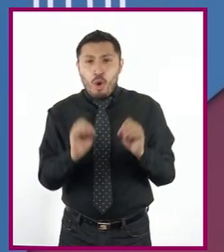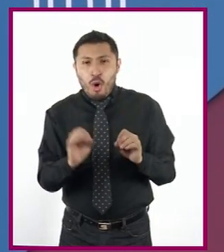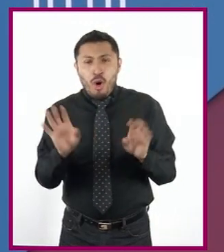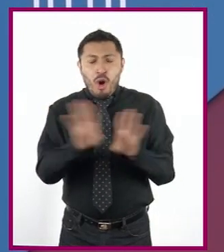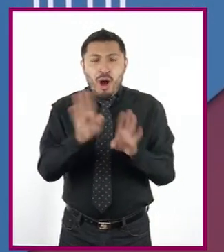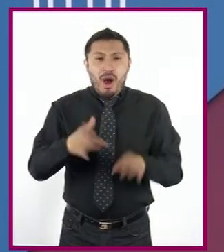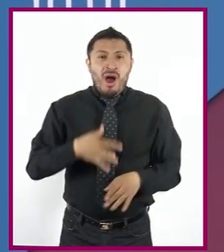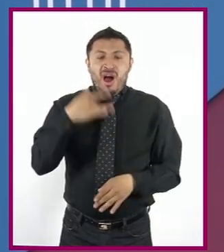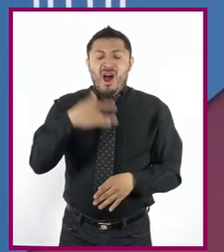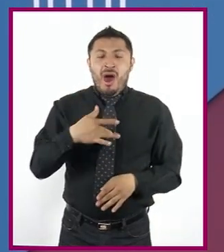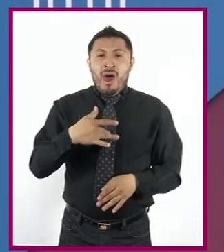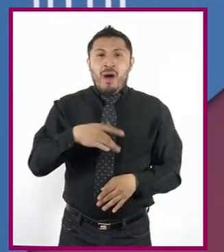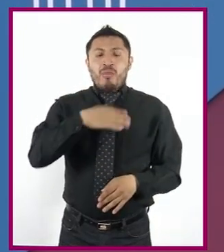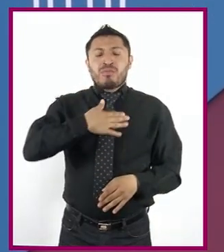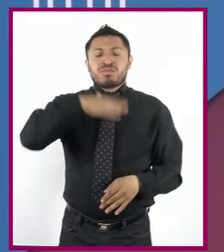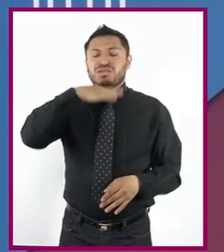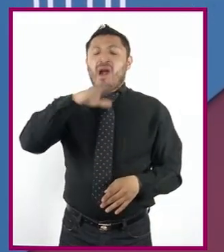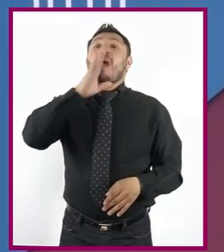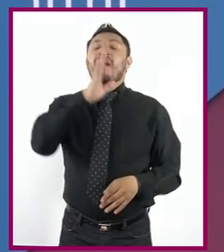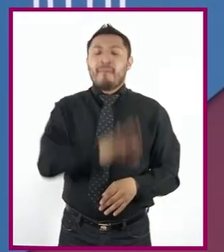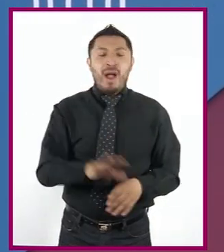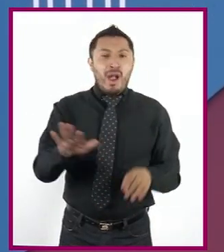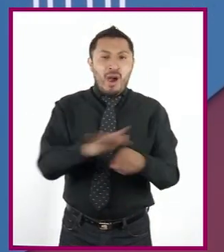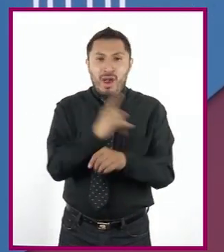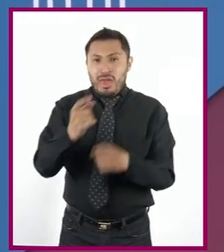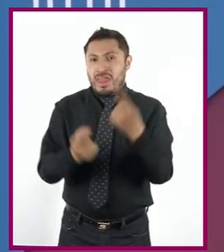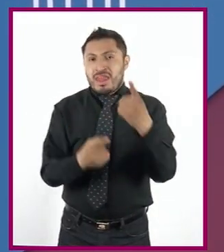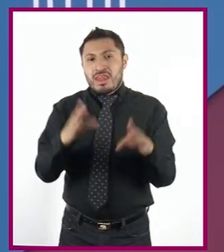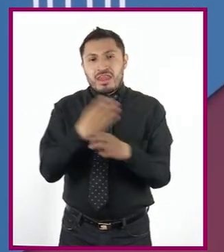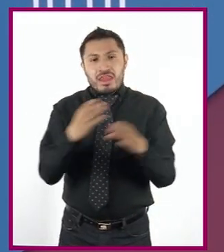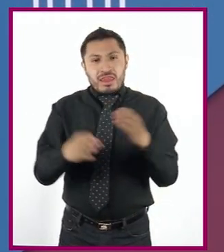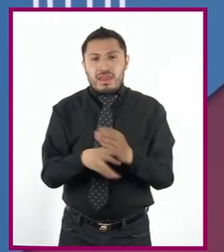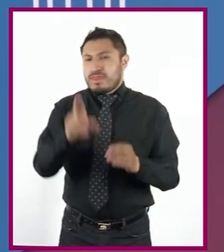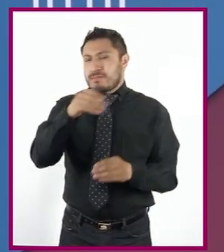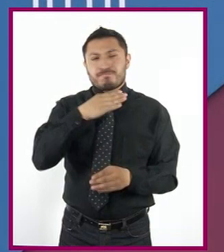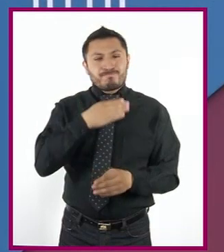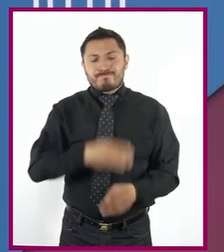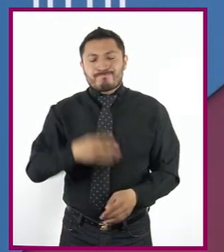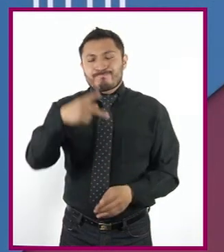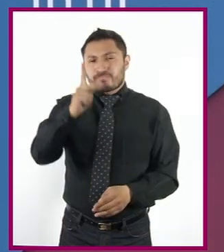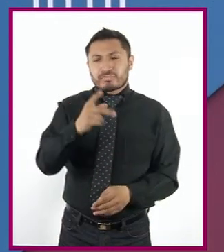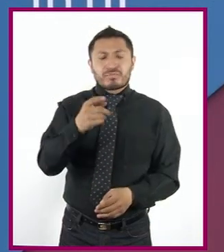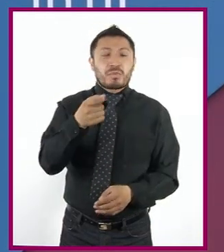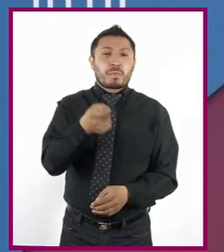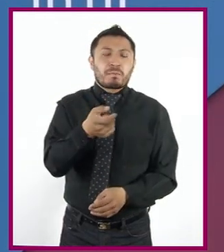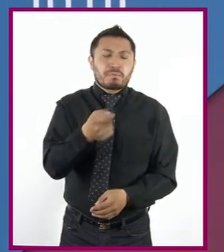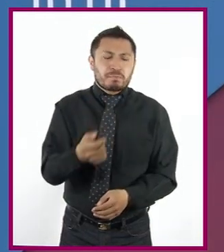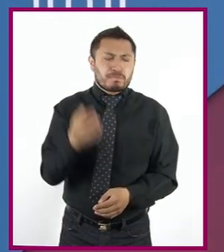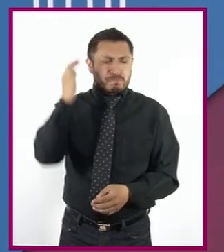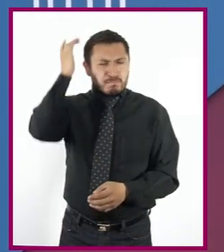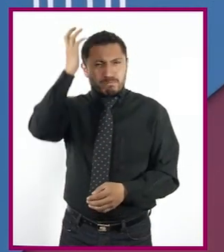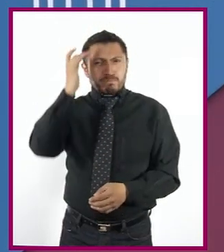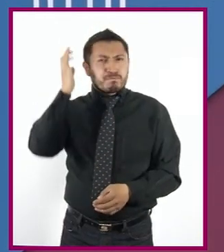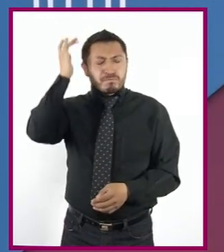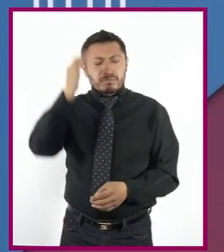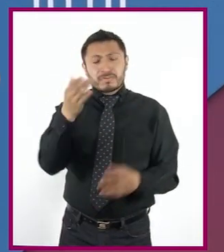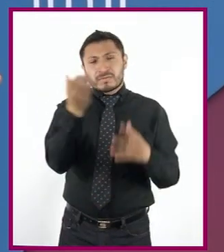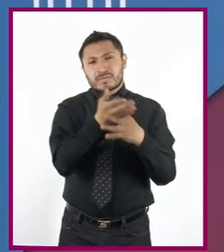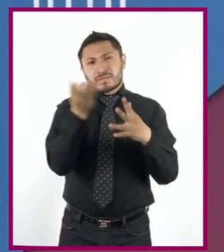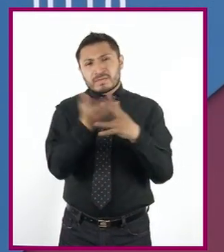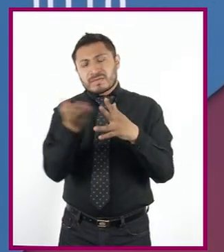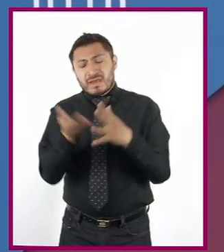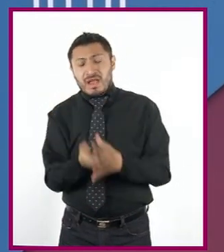indignemos porque algunas acciones no son justas, pero pocas veces las analizamos y las clasificamos en legales